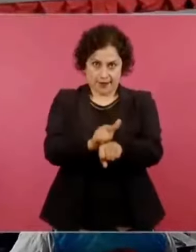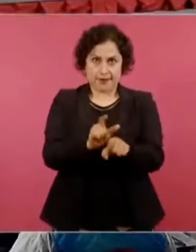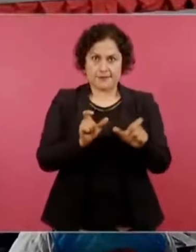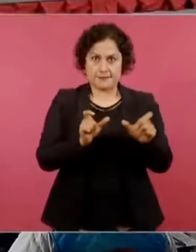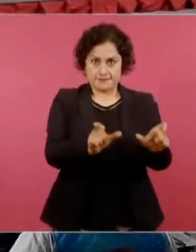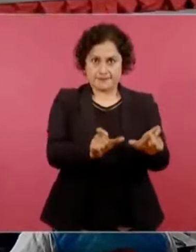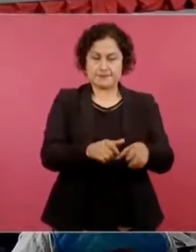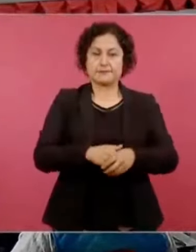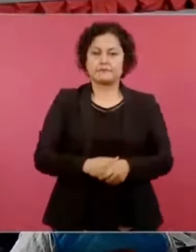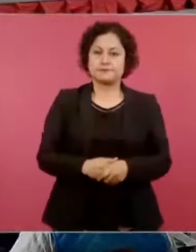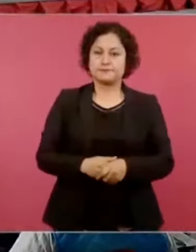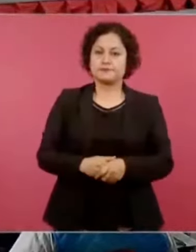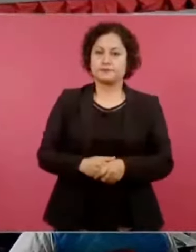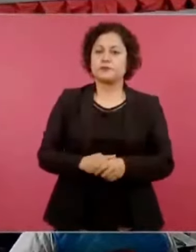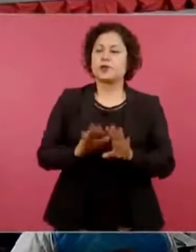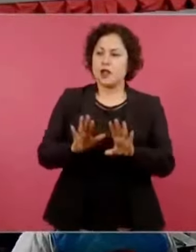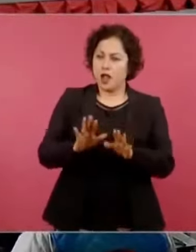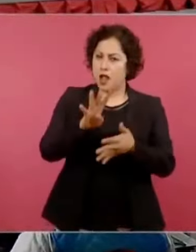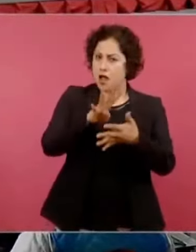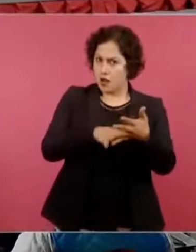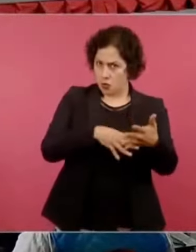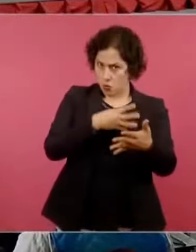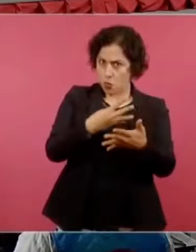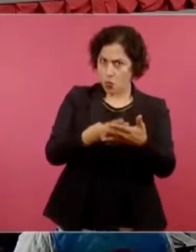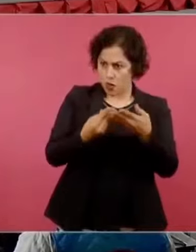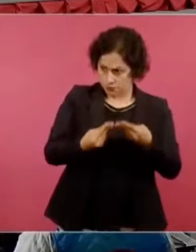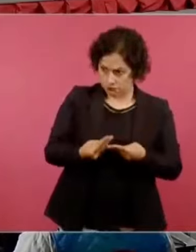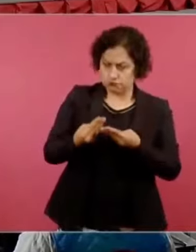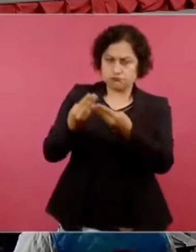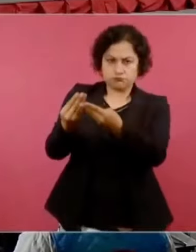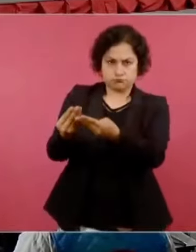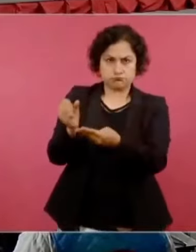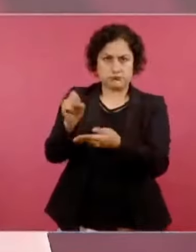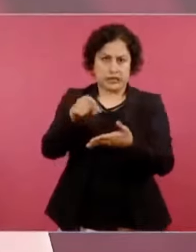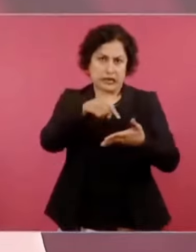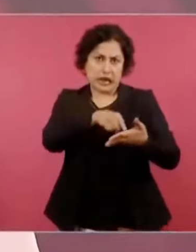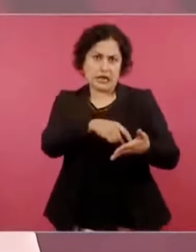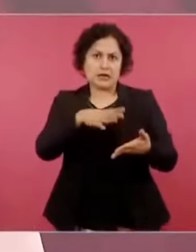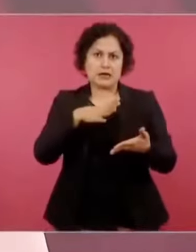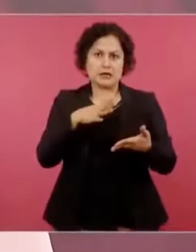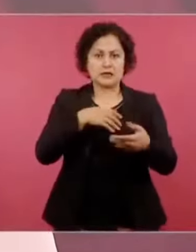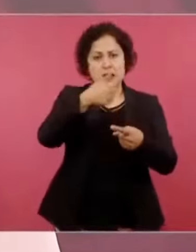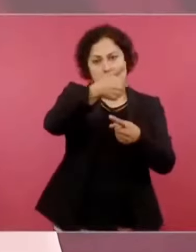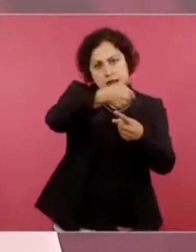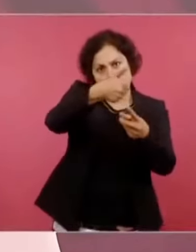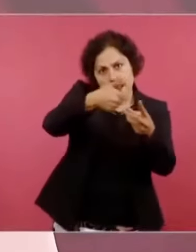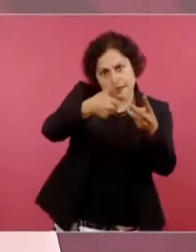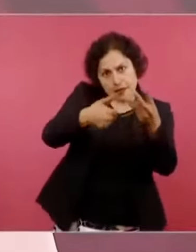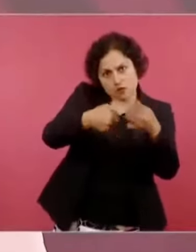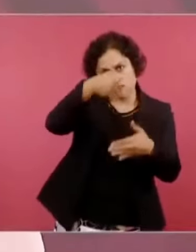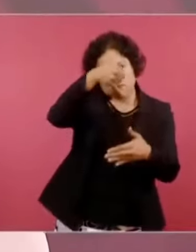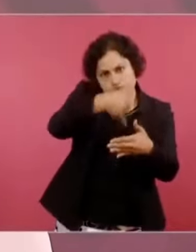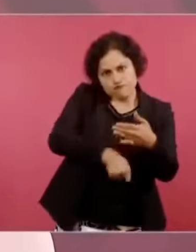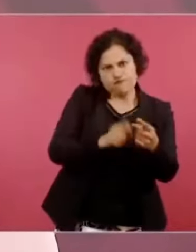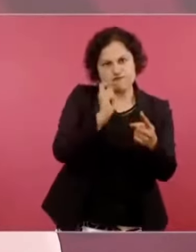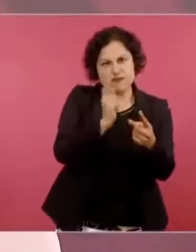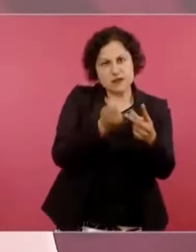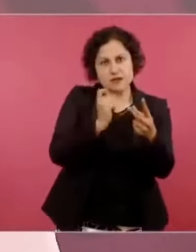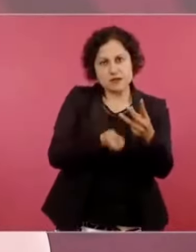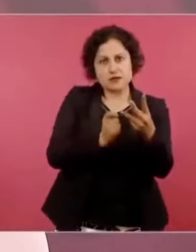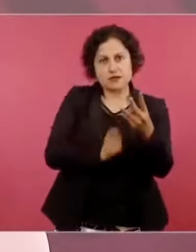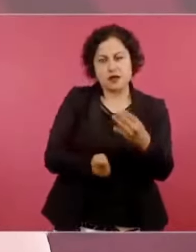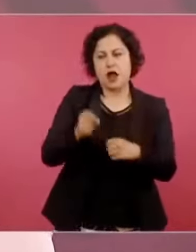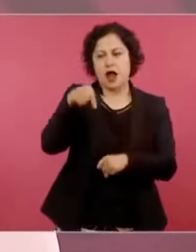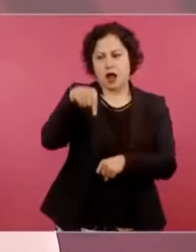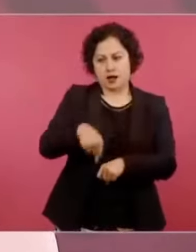Le vamos a dar el cuadro y viene uno por uno, muy puntualmente, de qué se trata. Aquí le vamos a dar toda